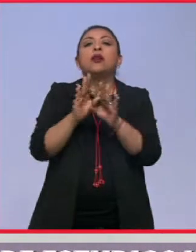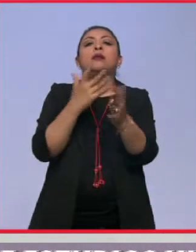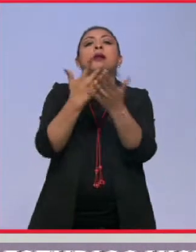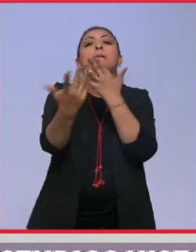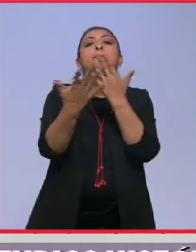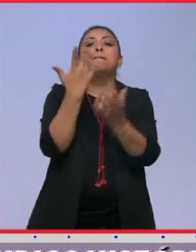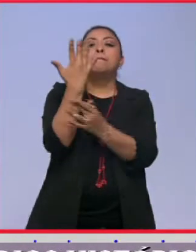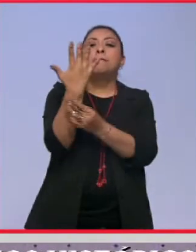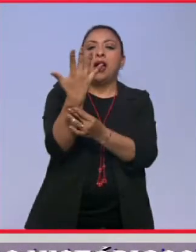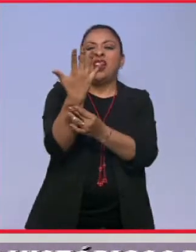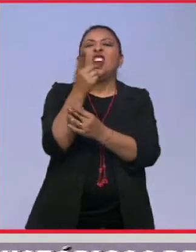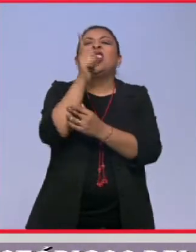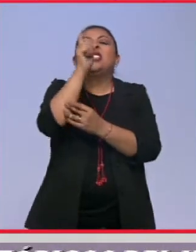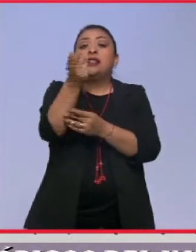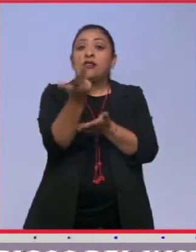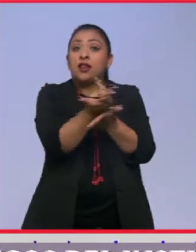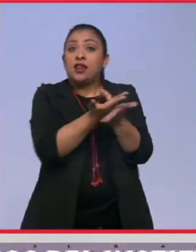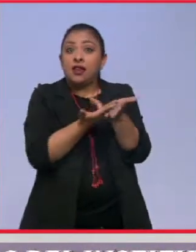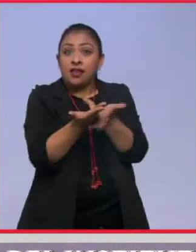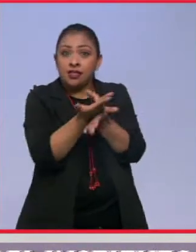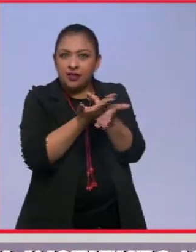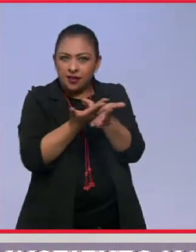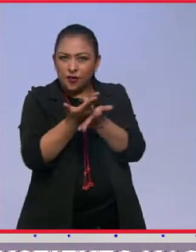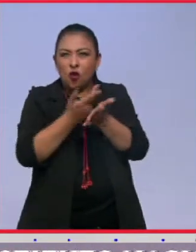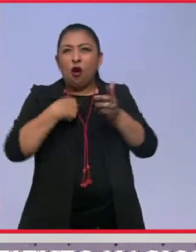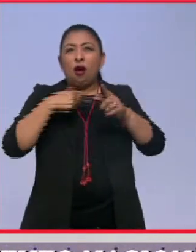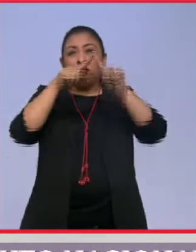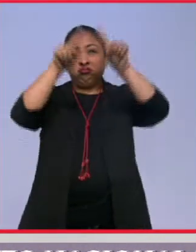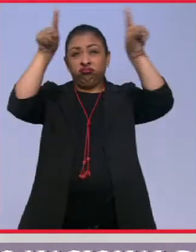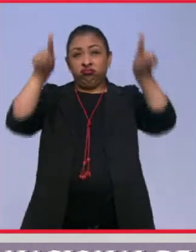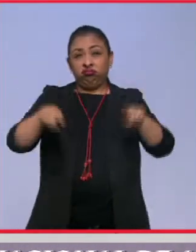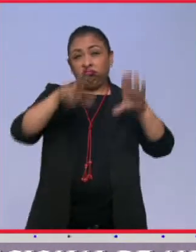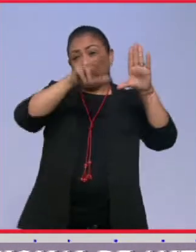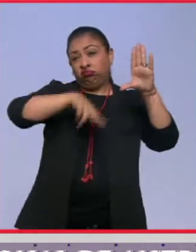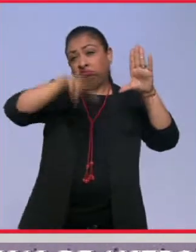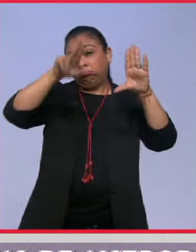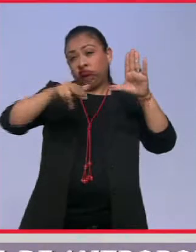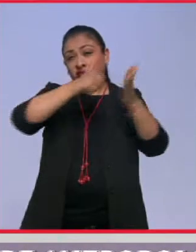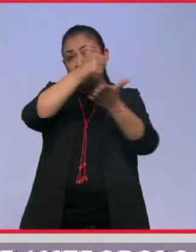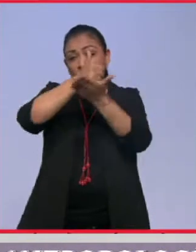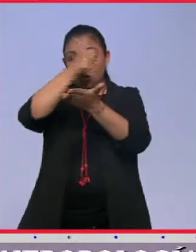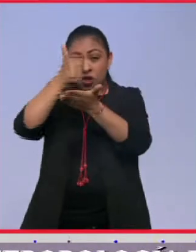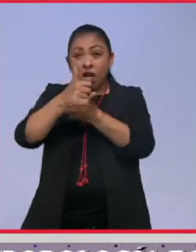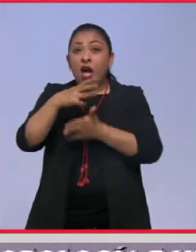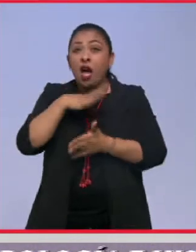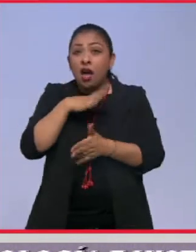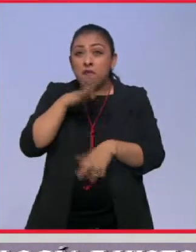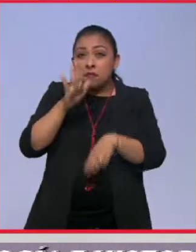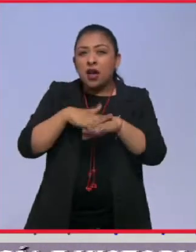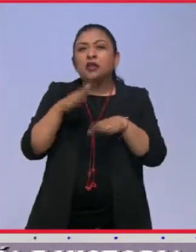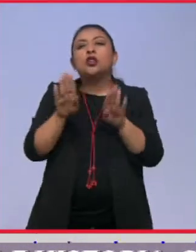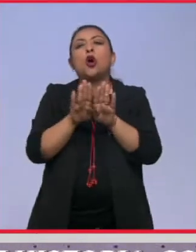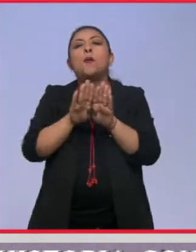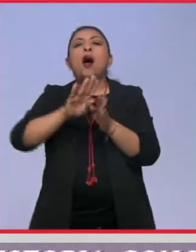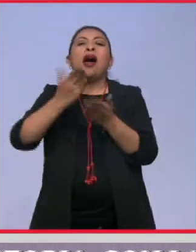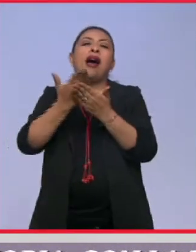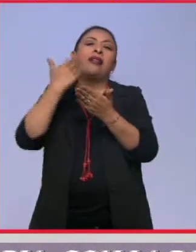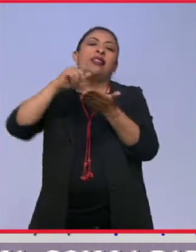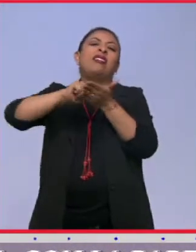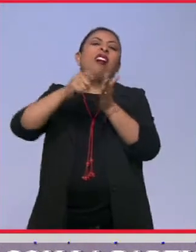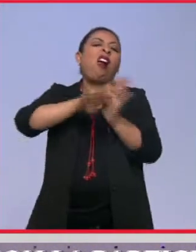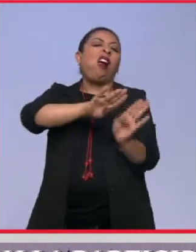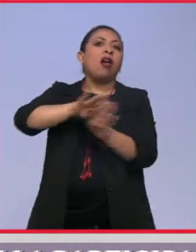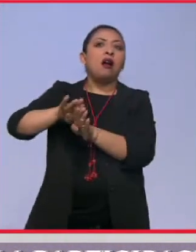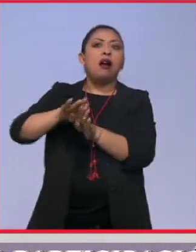quiero decir es que el dibujo, el muralismo que se está explotando en toda la ciudad y todo lo que antes eran como las técnicas que se habían dejado de